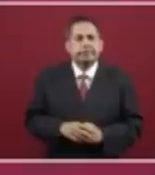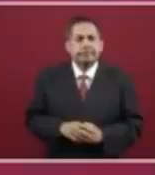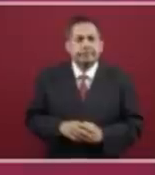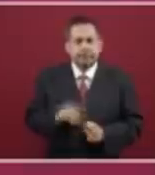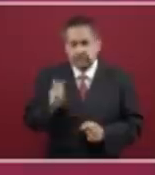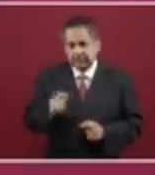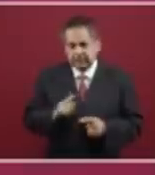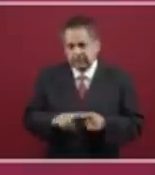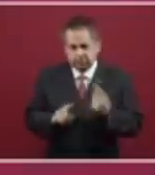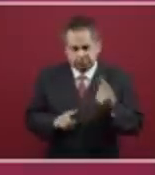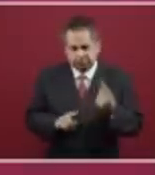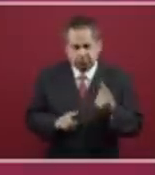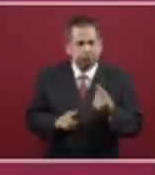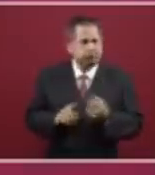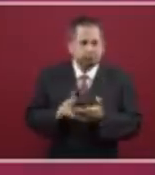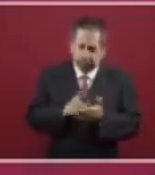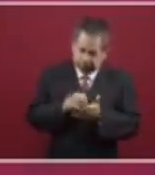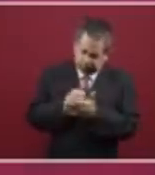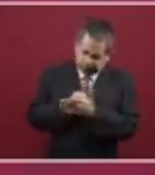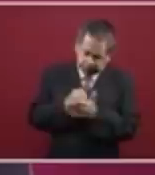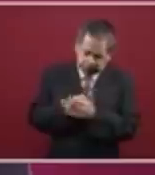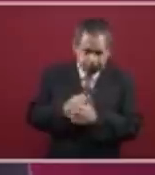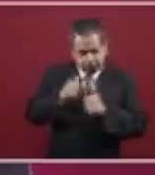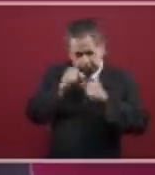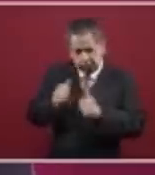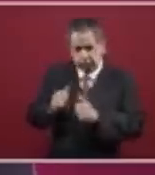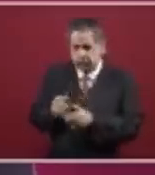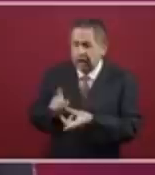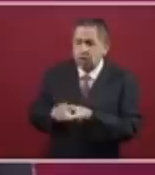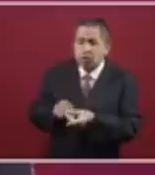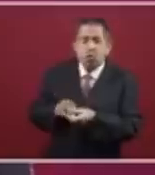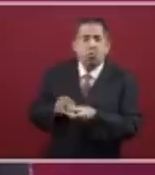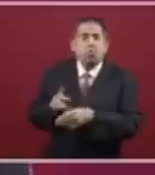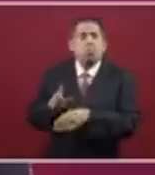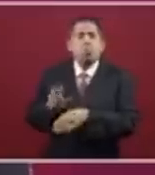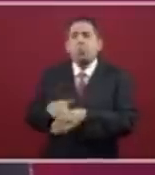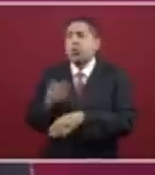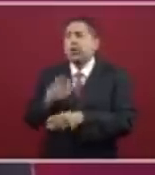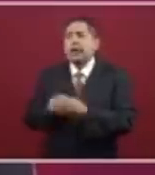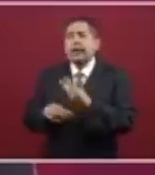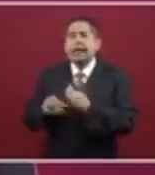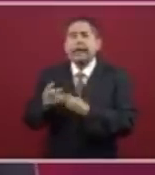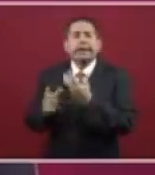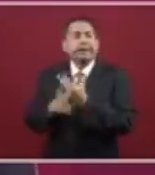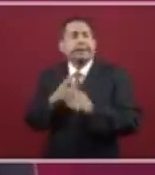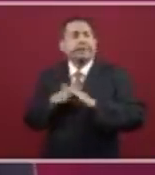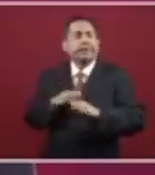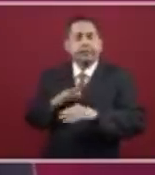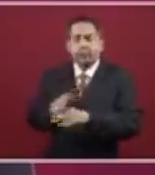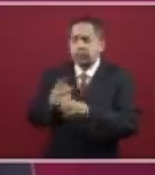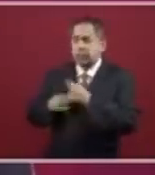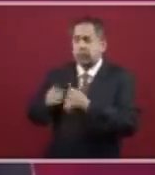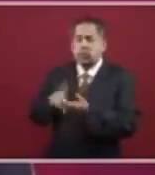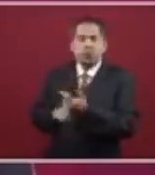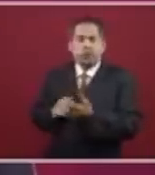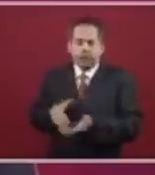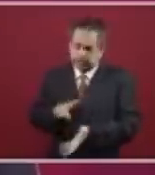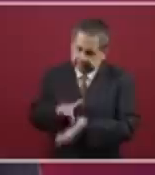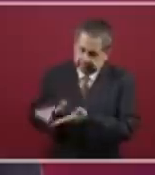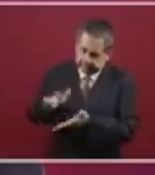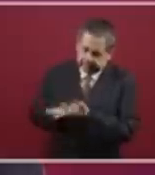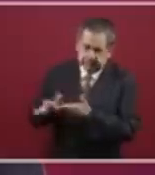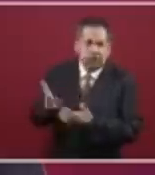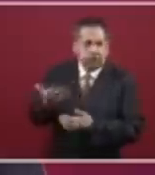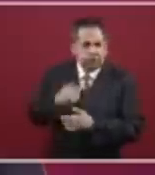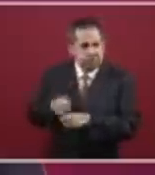que estamos insistiendo en atender las causas, que se apoye a nuestros